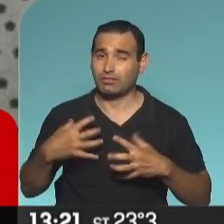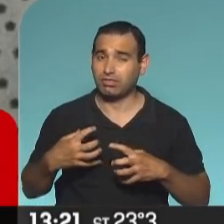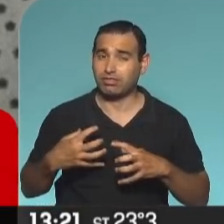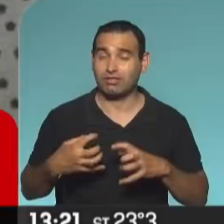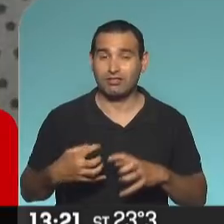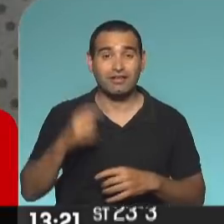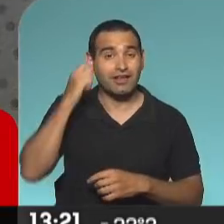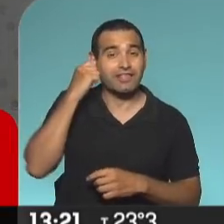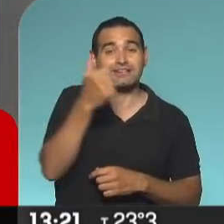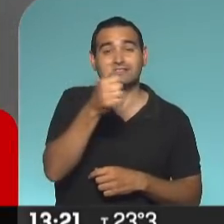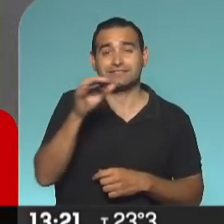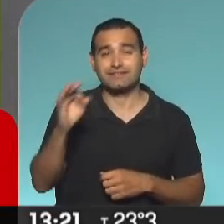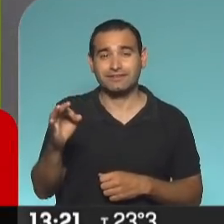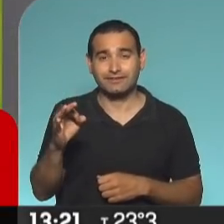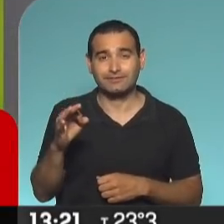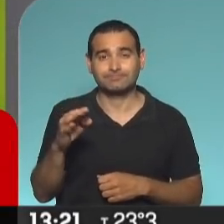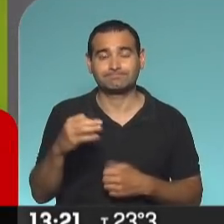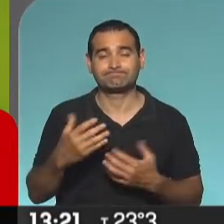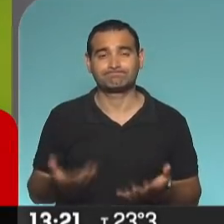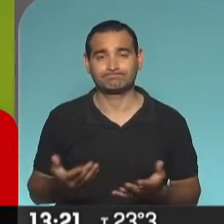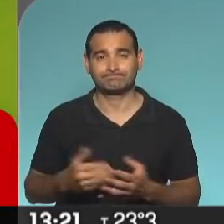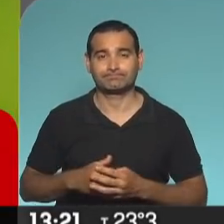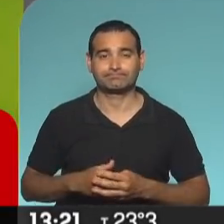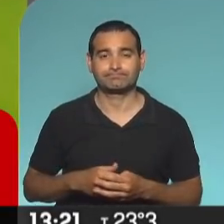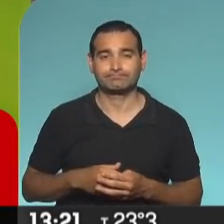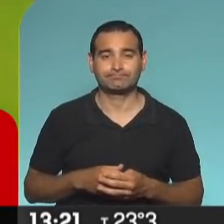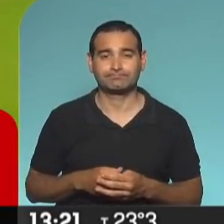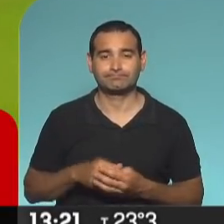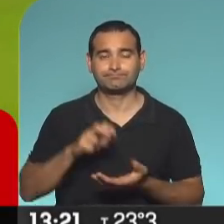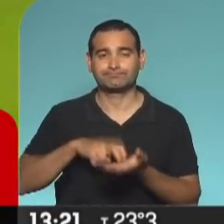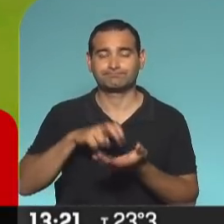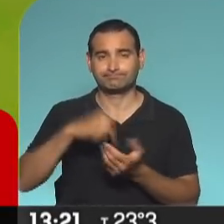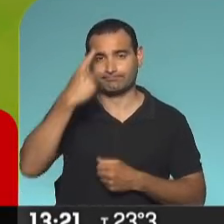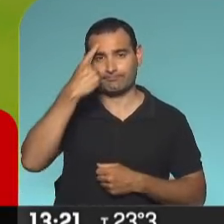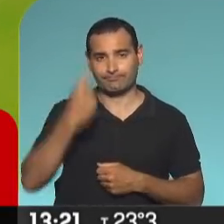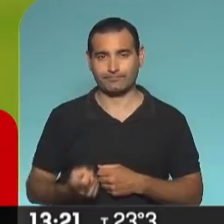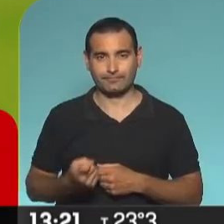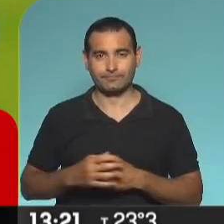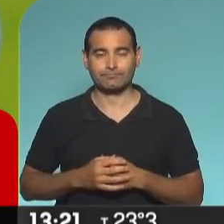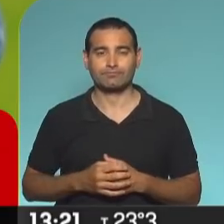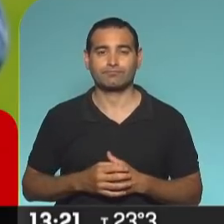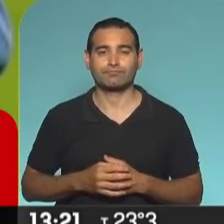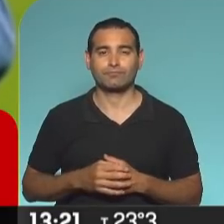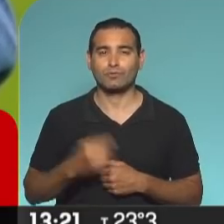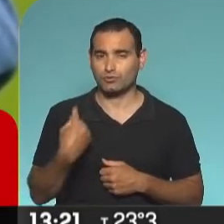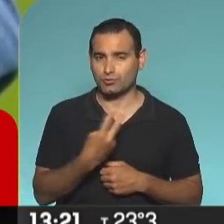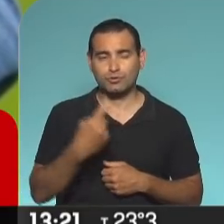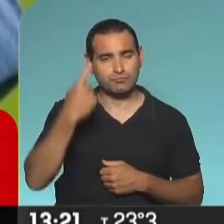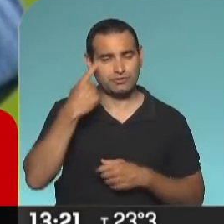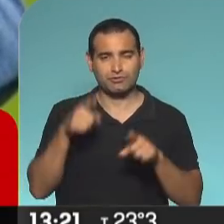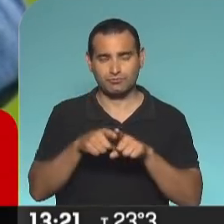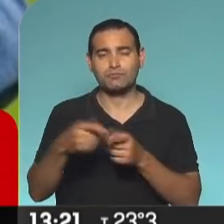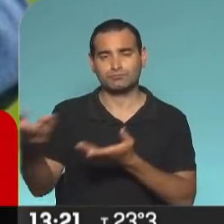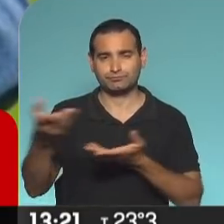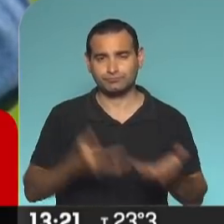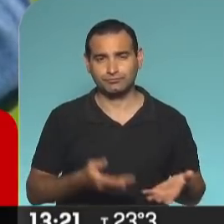a los 60 años, bueno, desencadenó en esta tristísima noticia. Lo sumamos a nuestro compañero. Sí, a Pablo